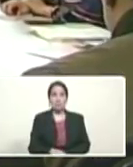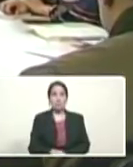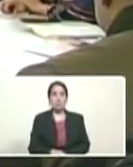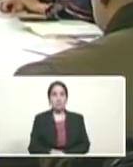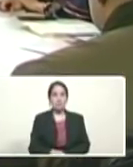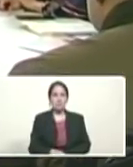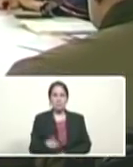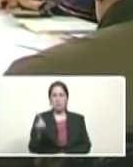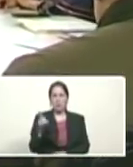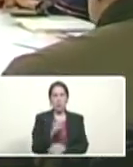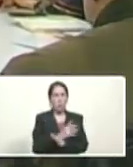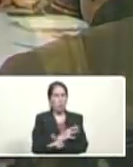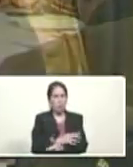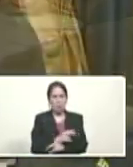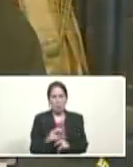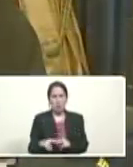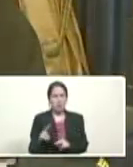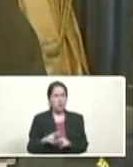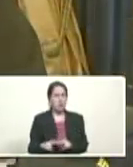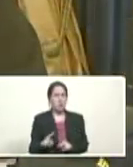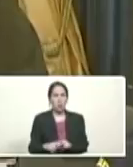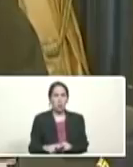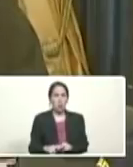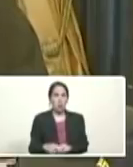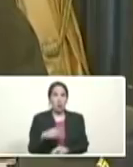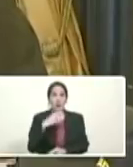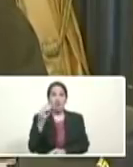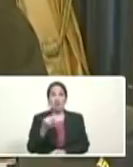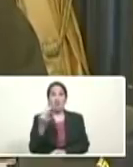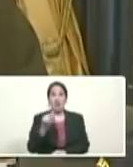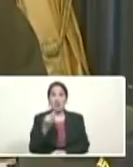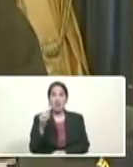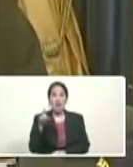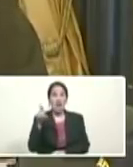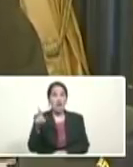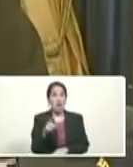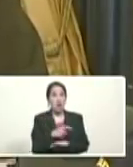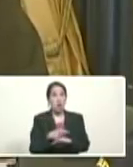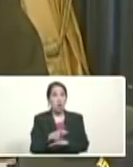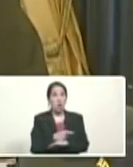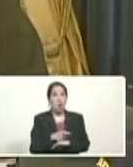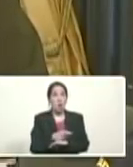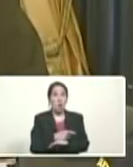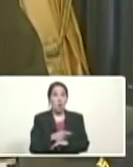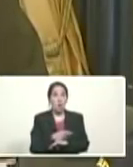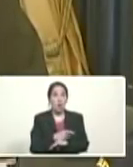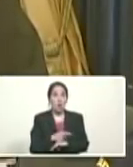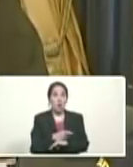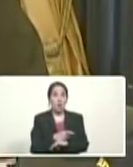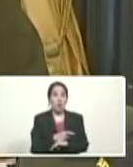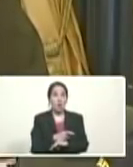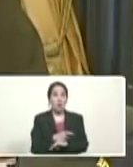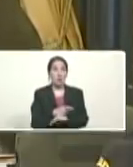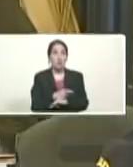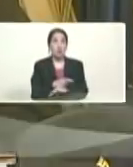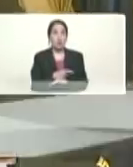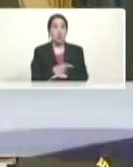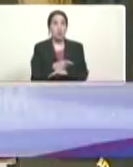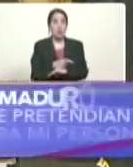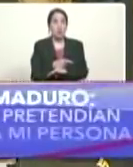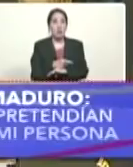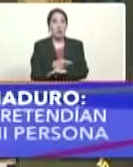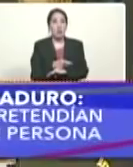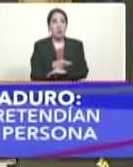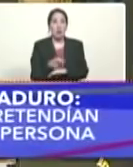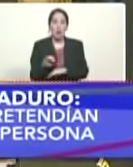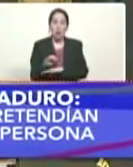juego de niños no es la verdad están los gobernadores aquí están los gobernadores aquí está